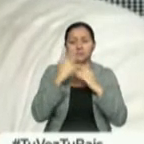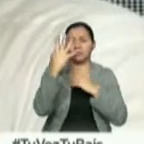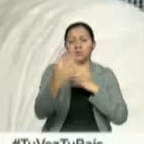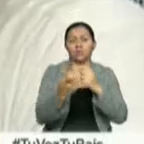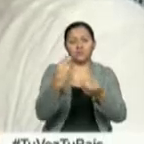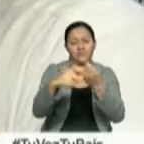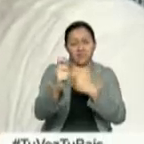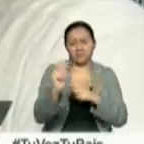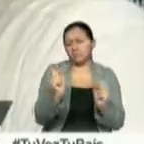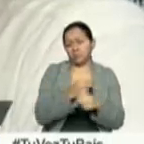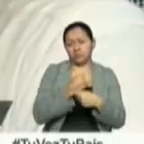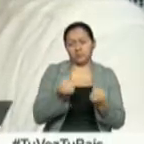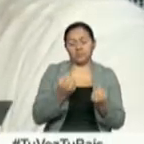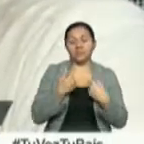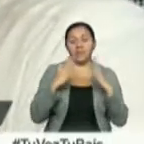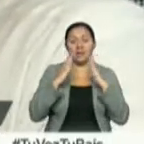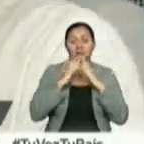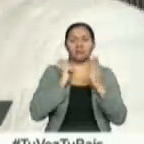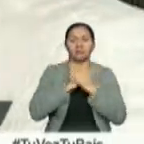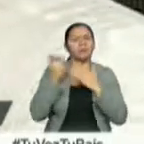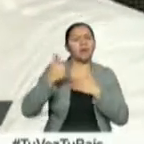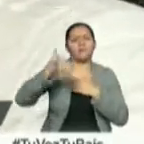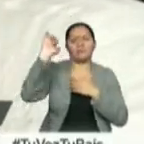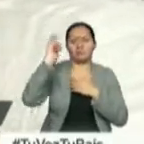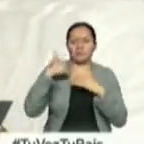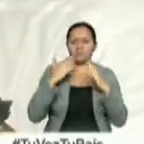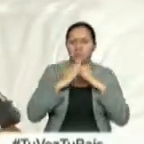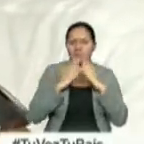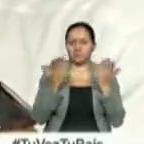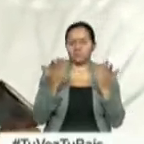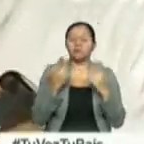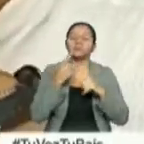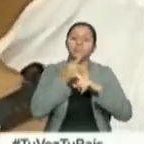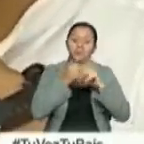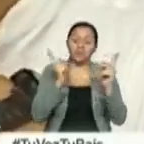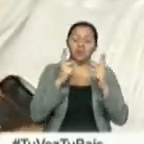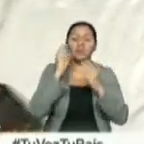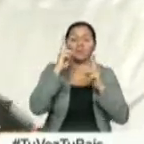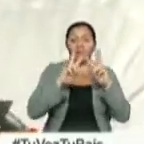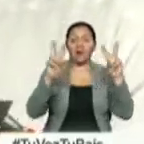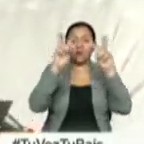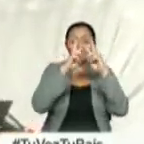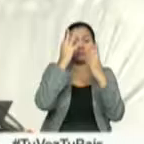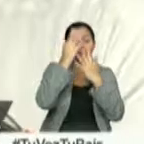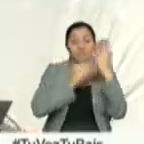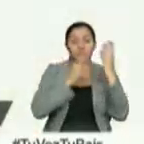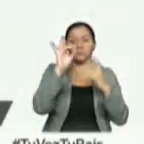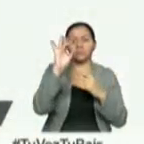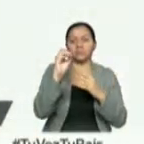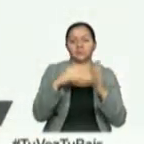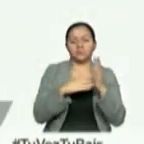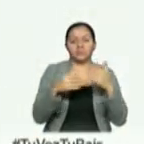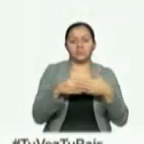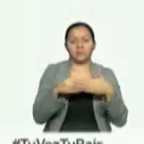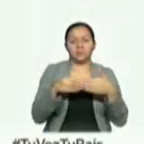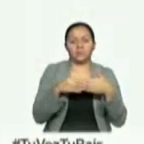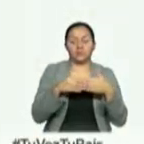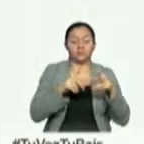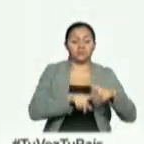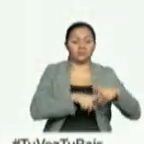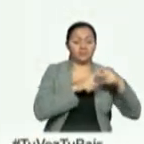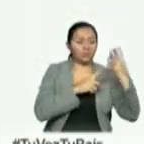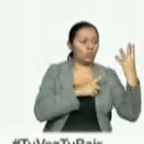4 años compramos una casa para que sea el hogar para nuestra familia precio final 80 mil dólares precio inicial 40 mil